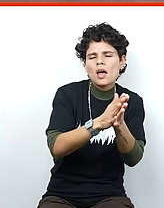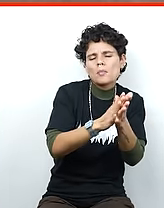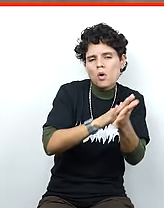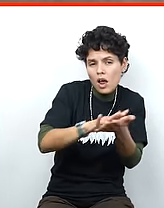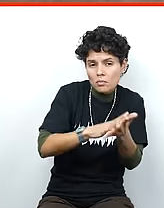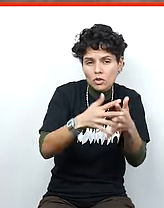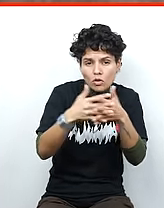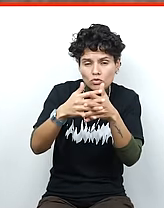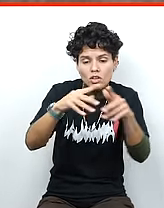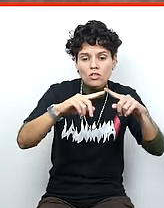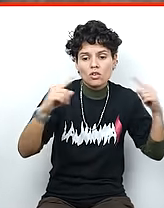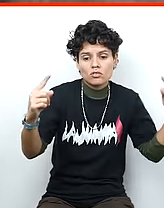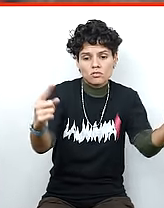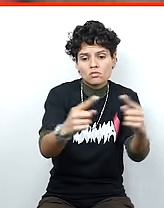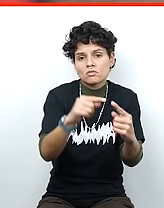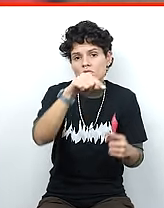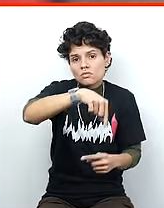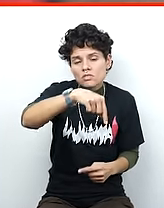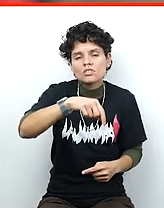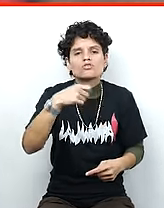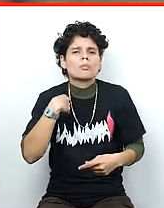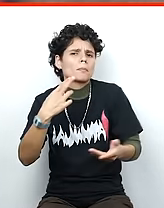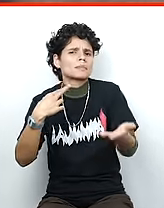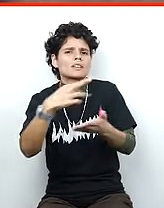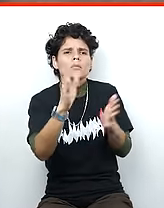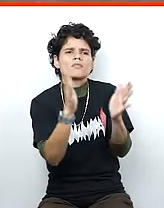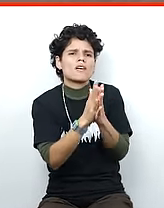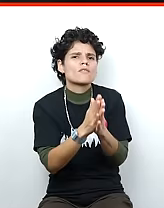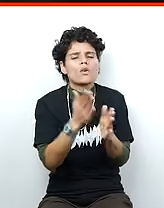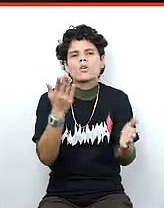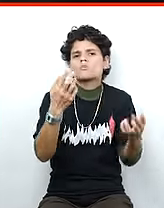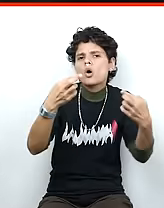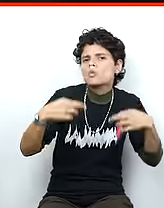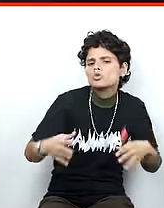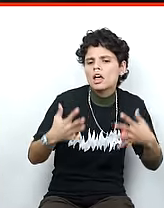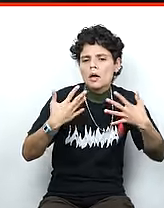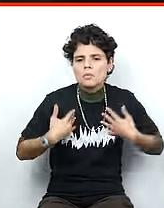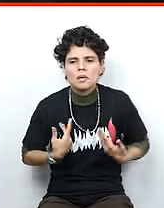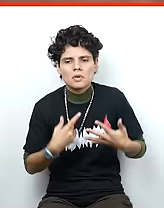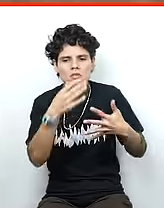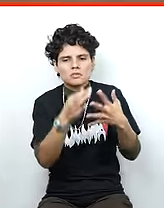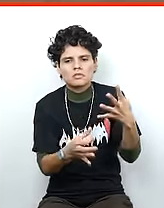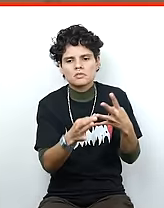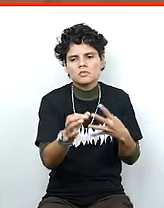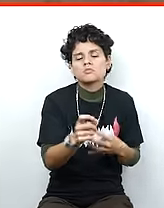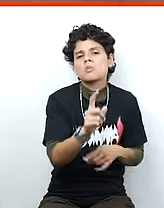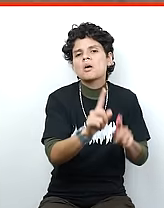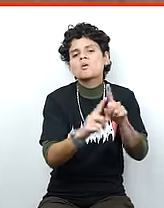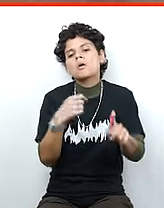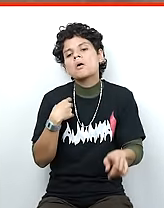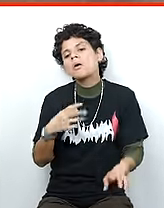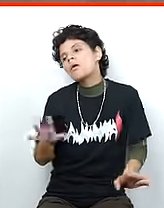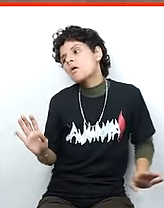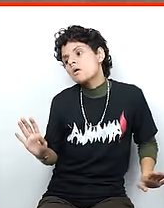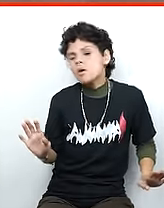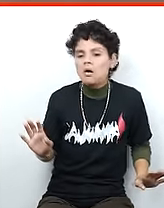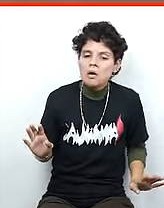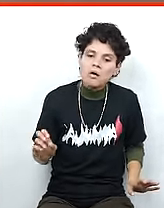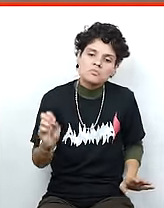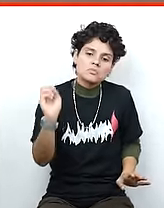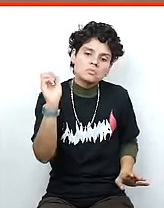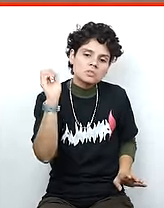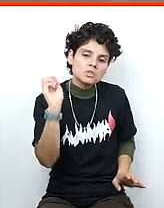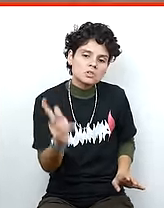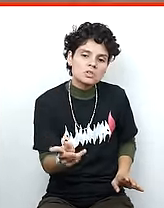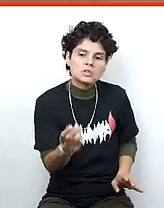bacanes, yo les escribía, hermano, DM, oye, loco, hermano, por favor, hermano, dame una oportunidad. Y los guanes un día me dijo, ya, sí, o no, yo gambas, no sé